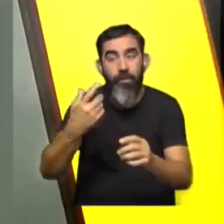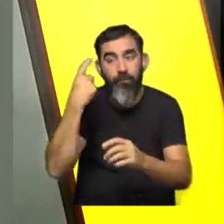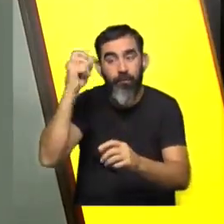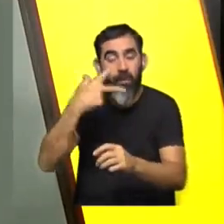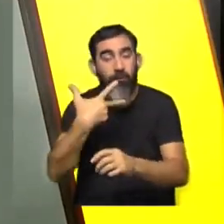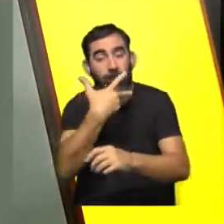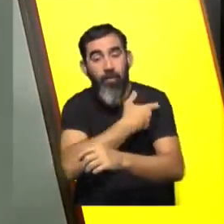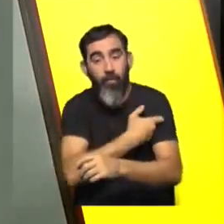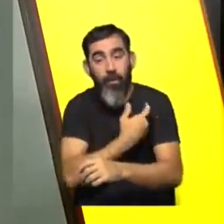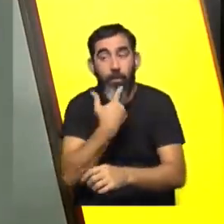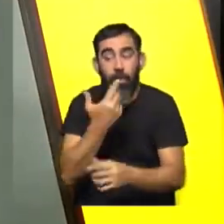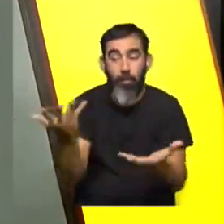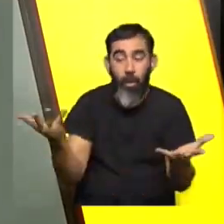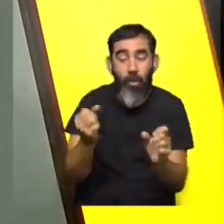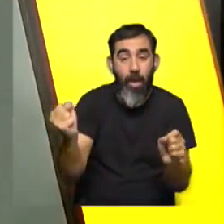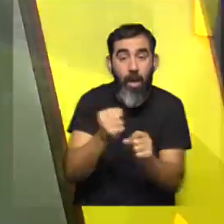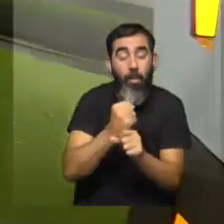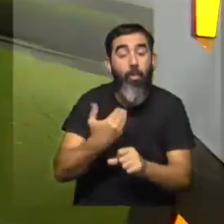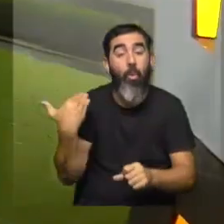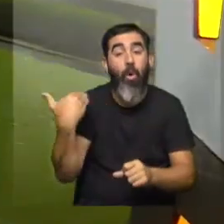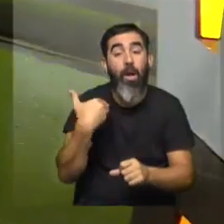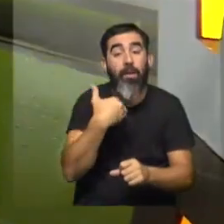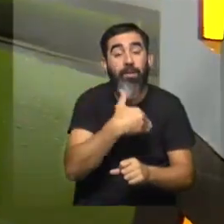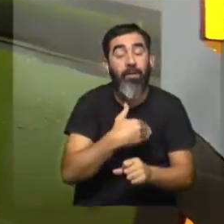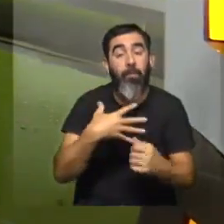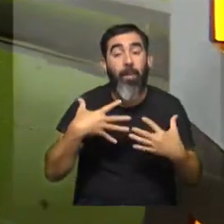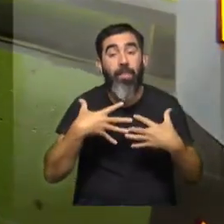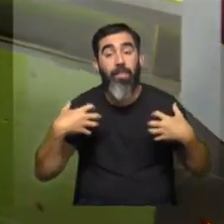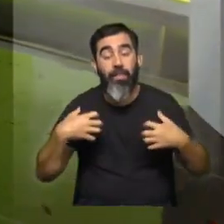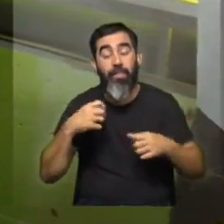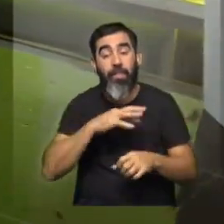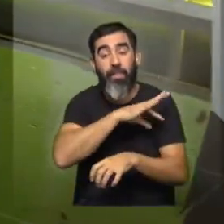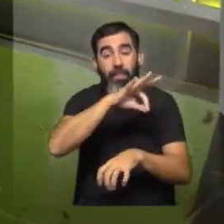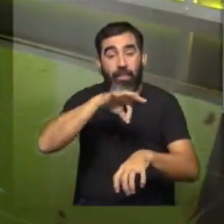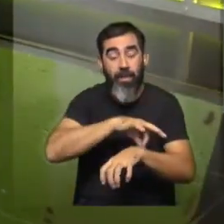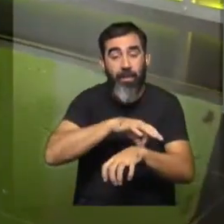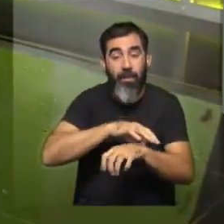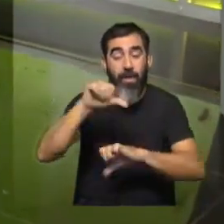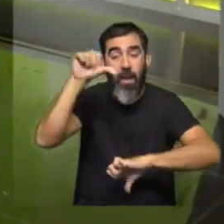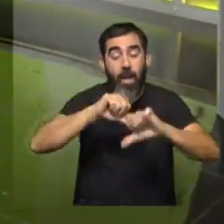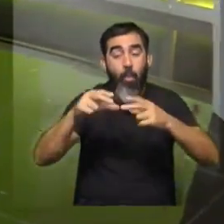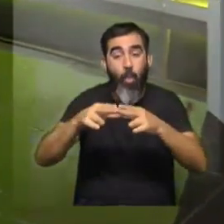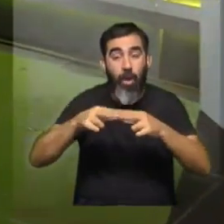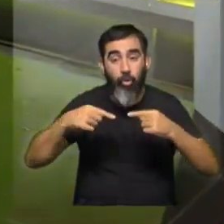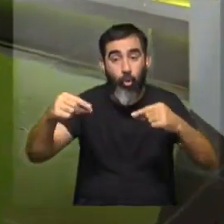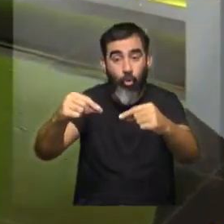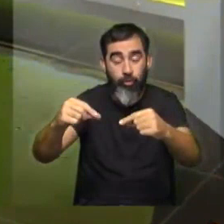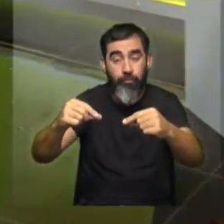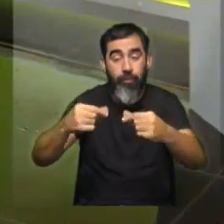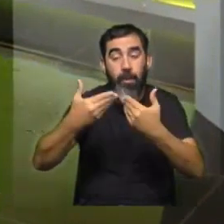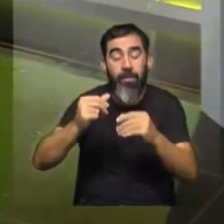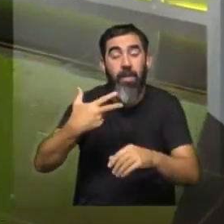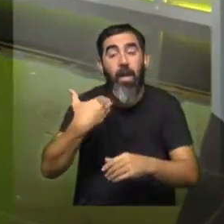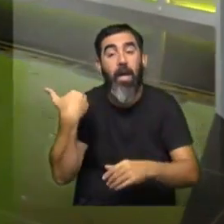como la que ahora se aprobó en Argentina para su uso en el dengue de un laboratorio japonés, Takeda, que es la que se va a empezar a usar en